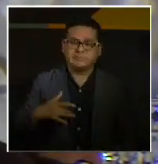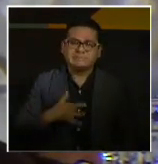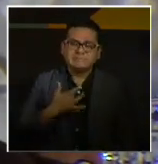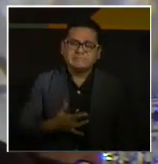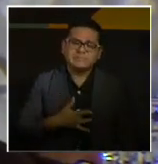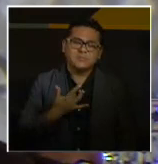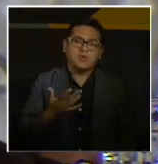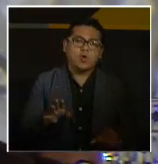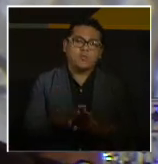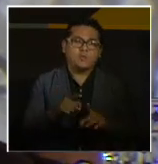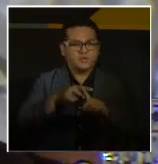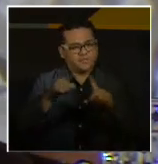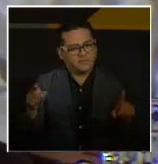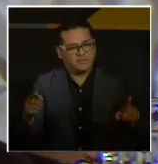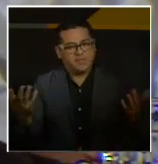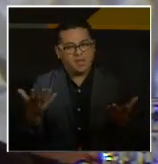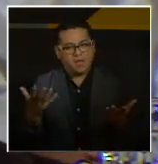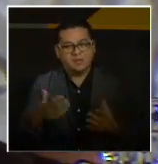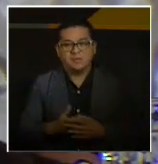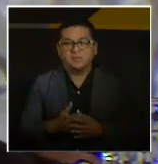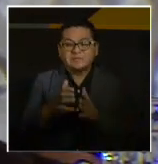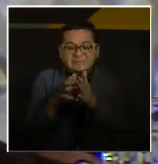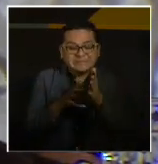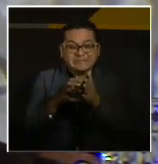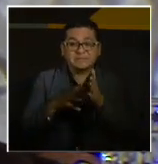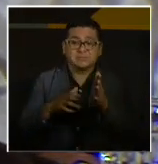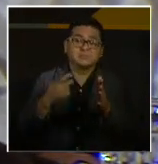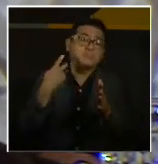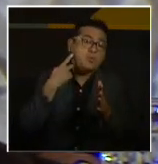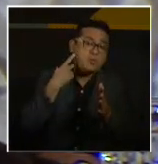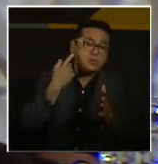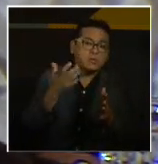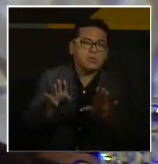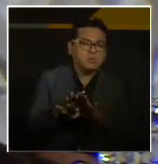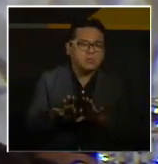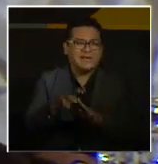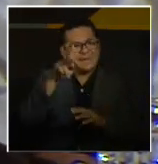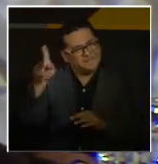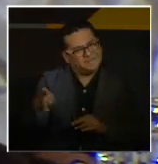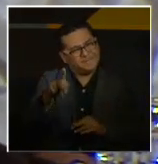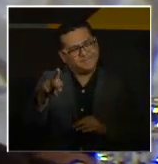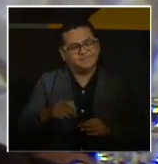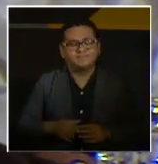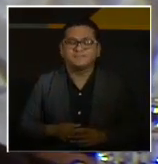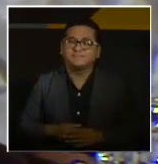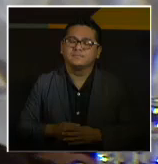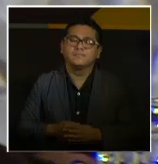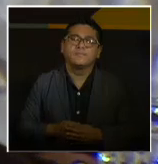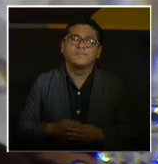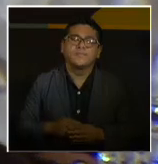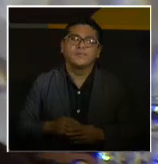perseguir los diferentes actos de corrupción que se susciten. La pregunta concreta es,